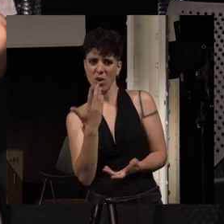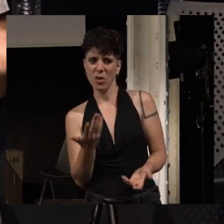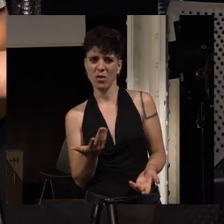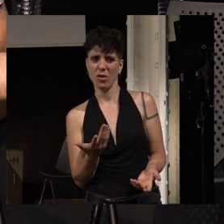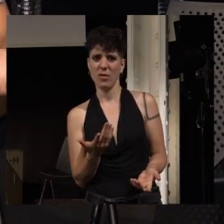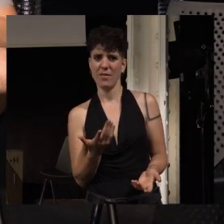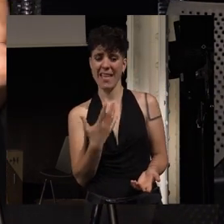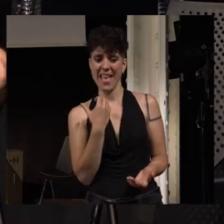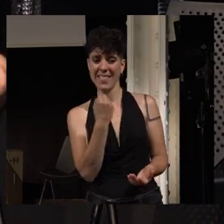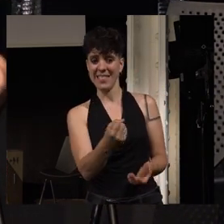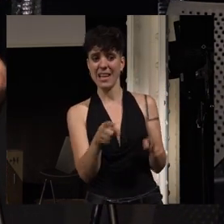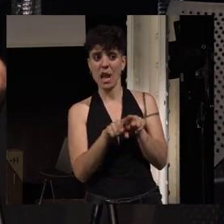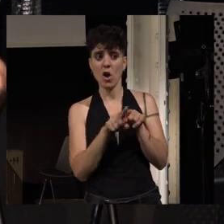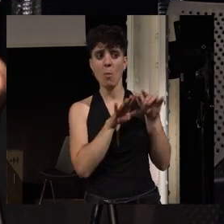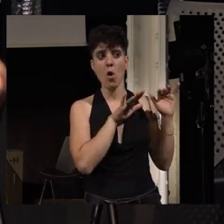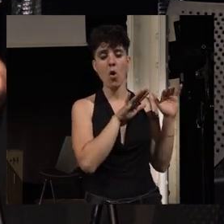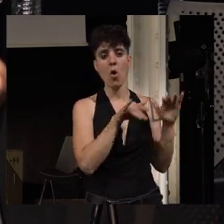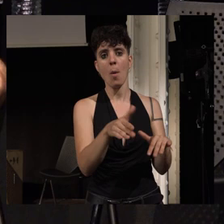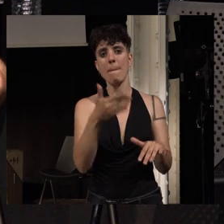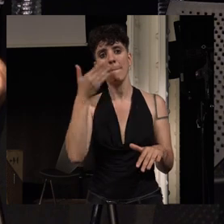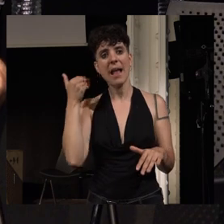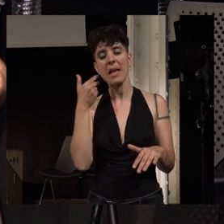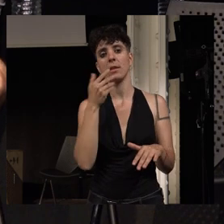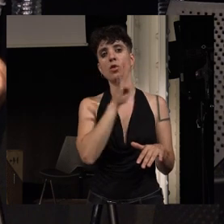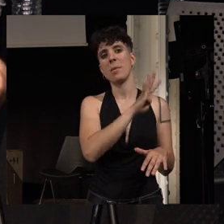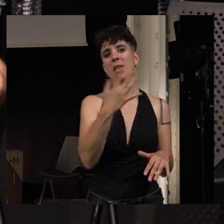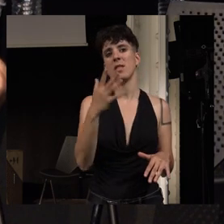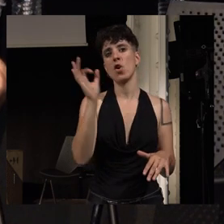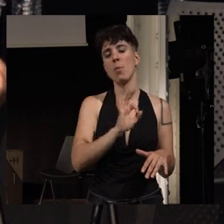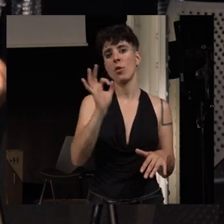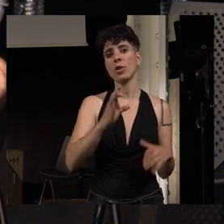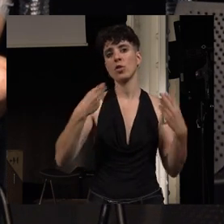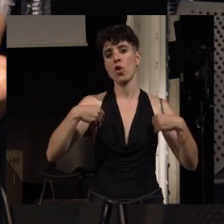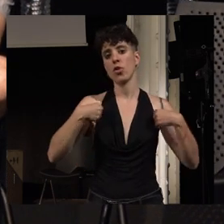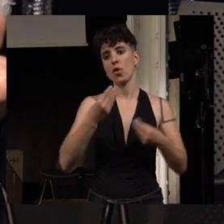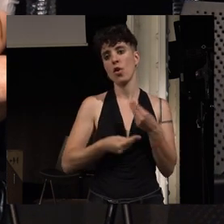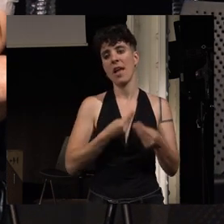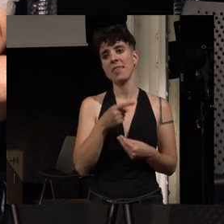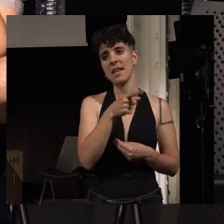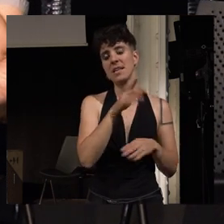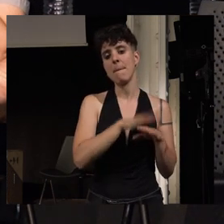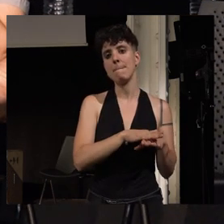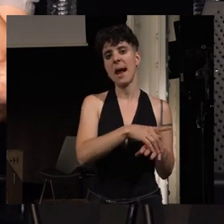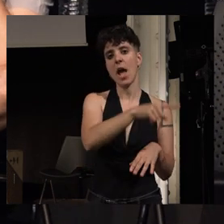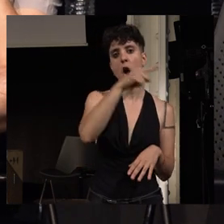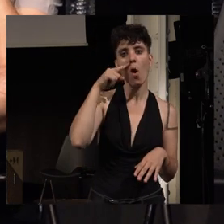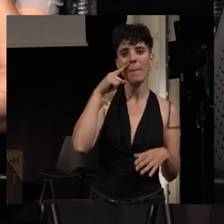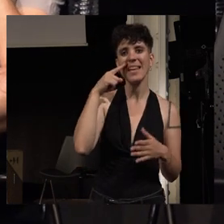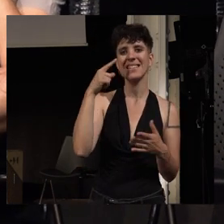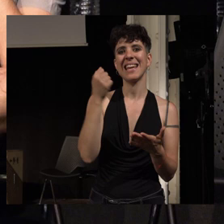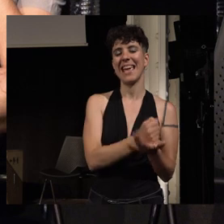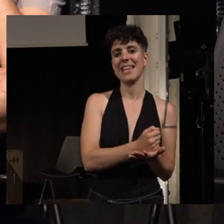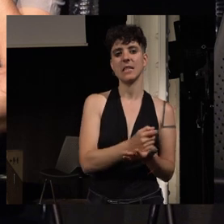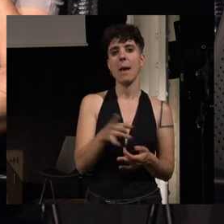sea, entended que como Pride estáis con el 95% del ocio que hacéis para hombres gays, no